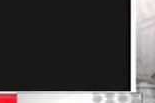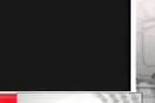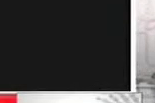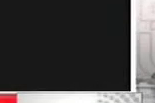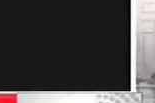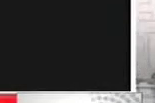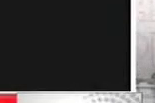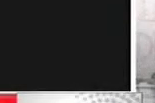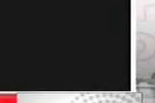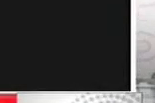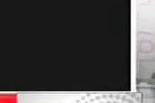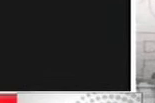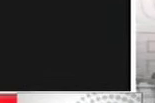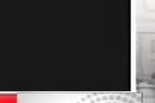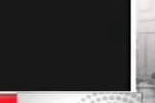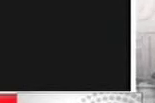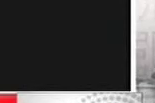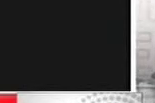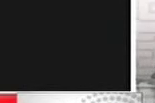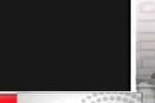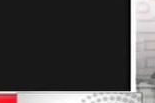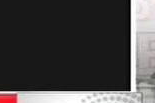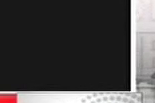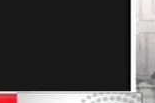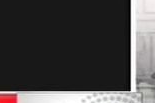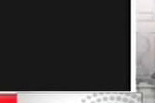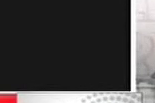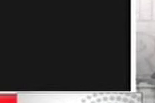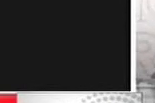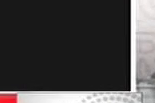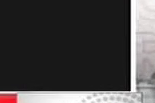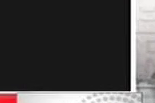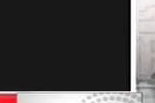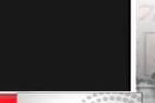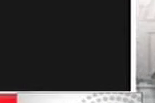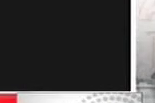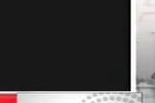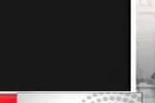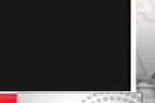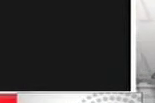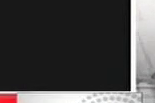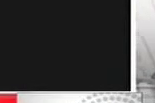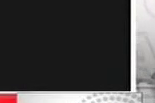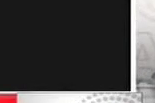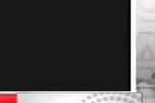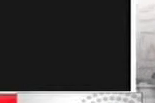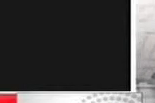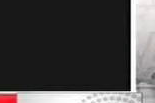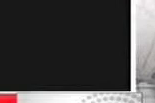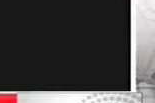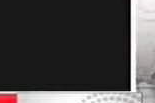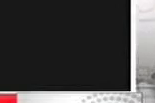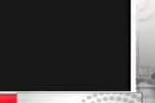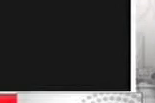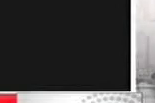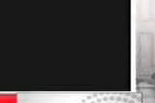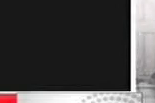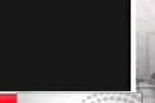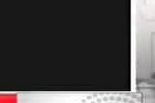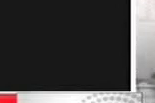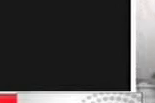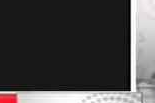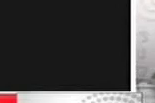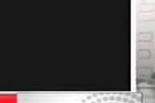además, como vuelvo a repetir, está dinamizando la economía de nuestras regiones. Dicho ello, tengo que